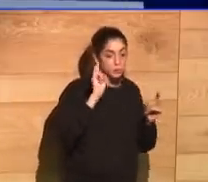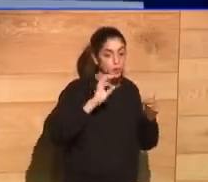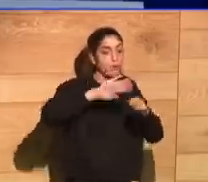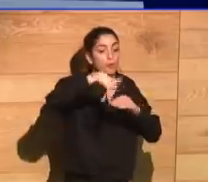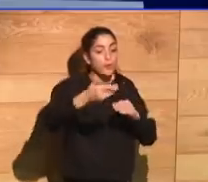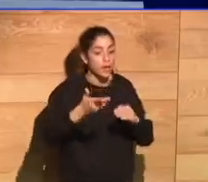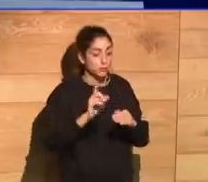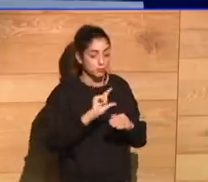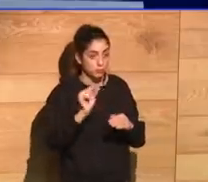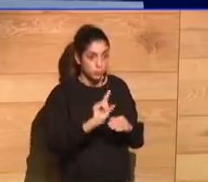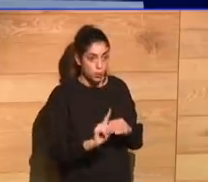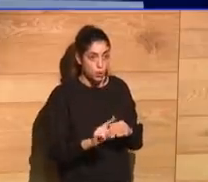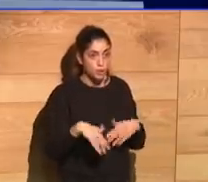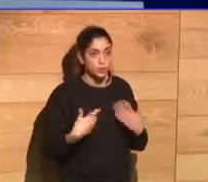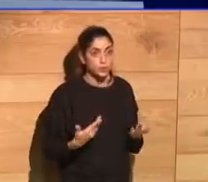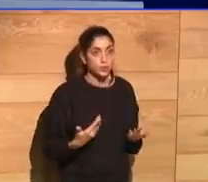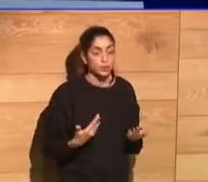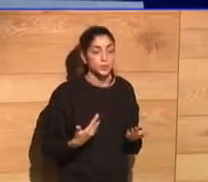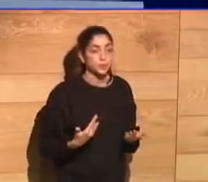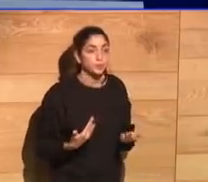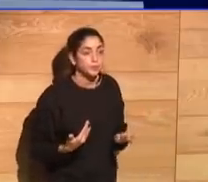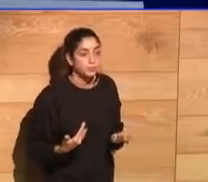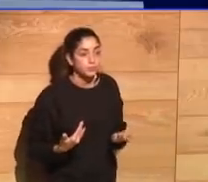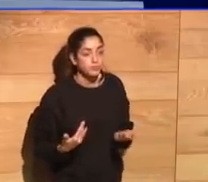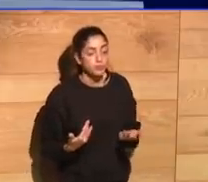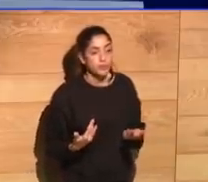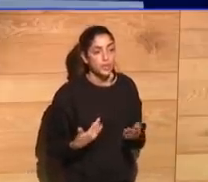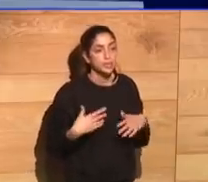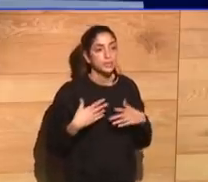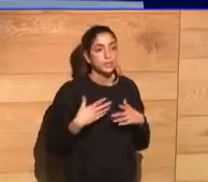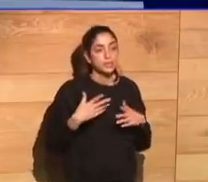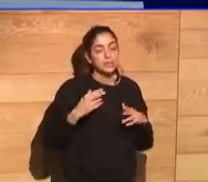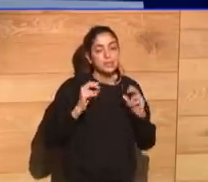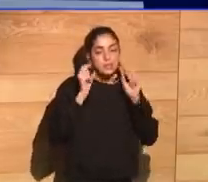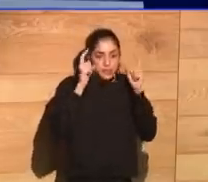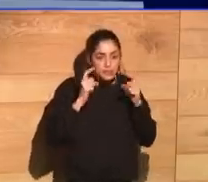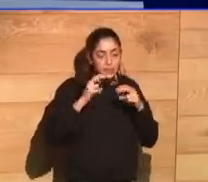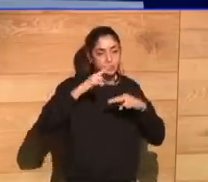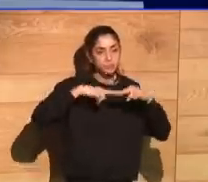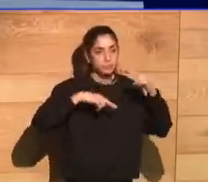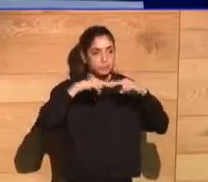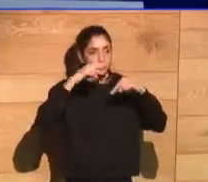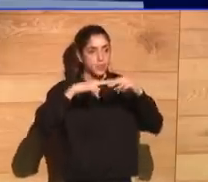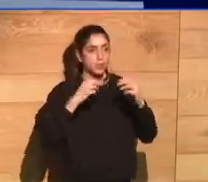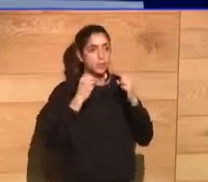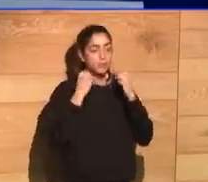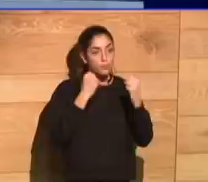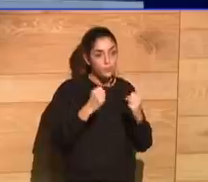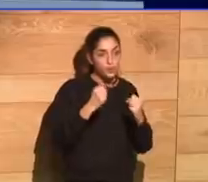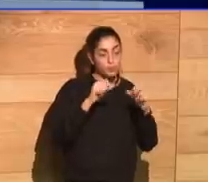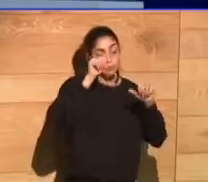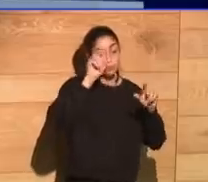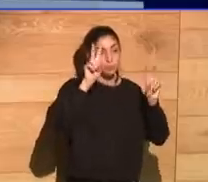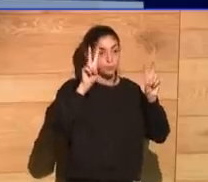llamando soundstages, no se les llama simplemente stages. Y, en fin, construyeron de verdad toda la Fortaleza de la Soledad, todos esos bloques